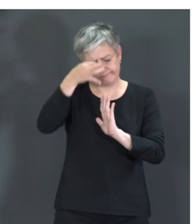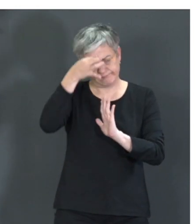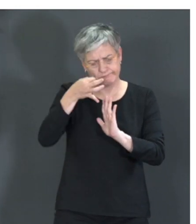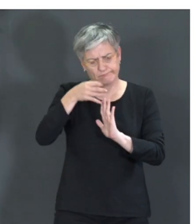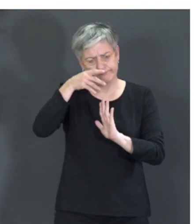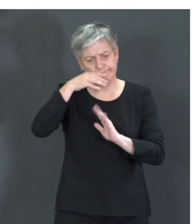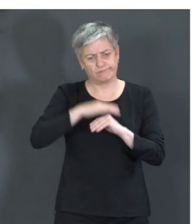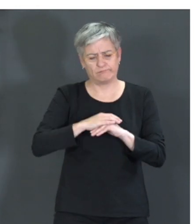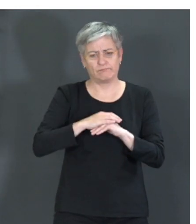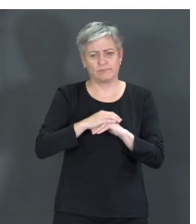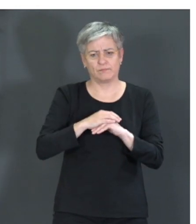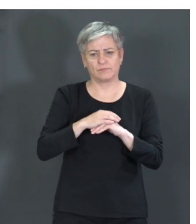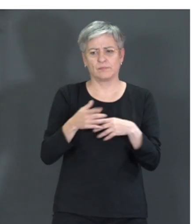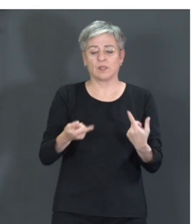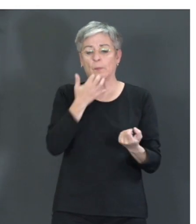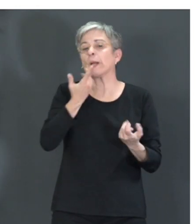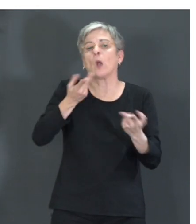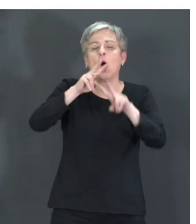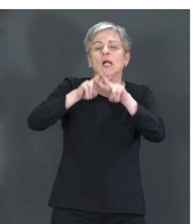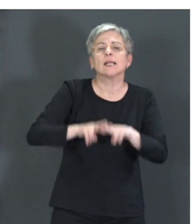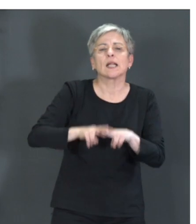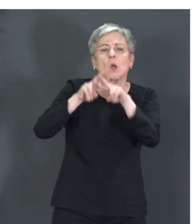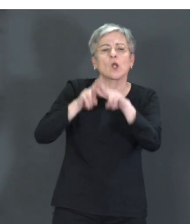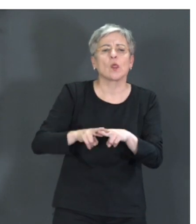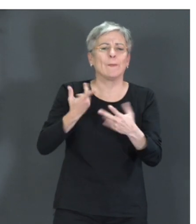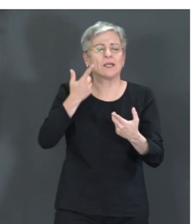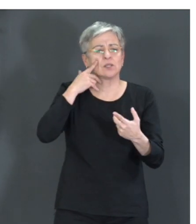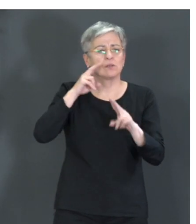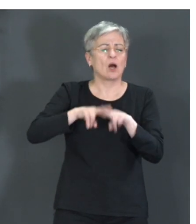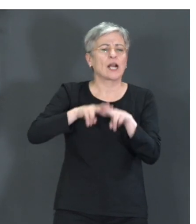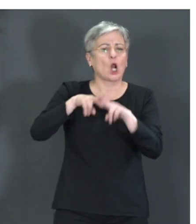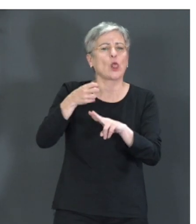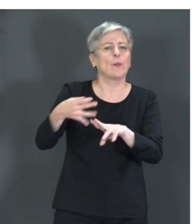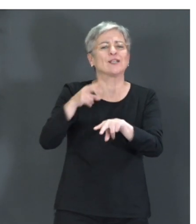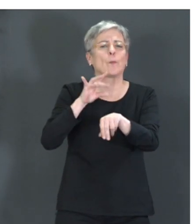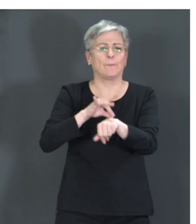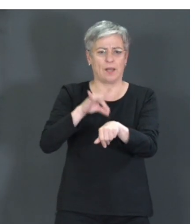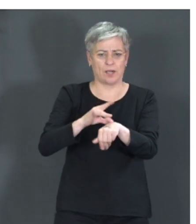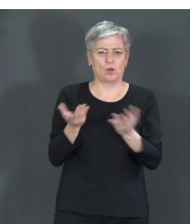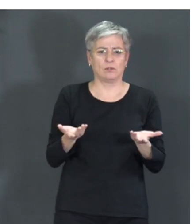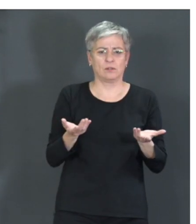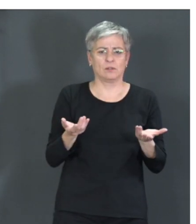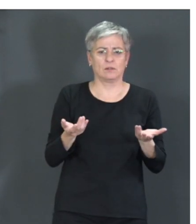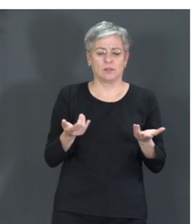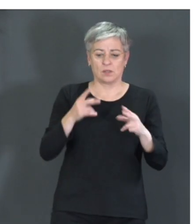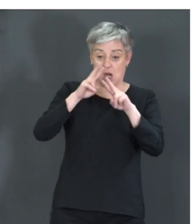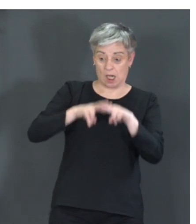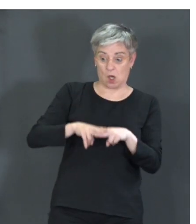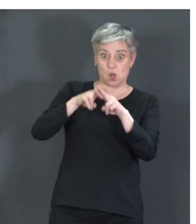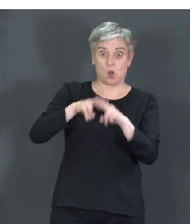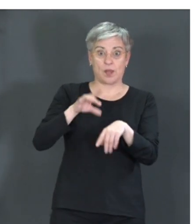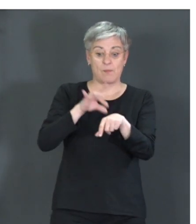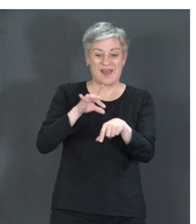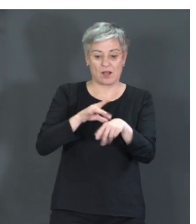del reconocimiento médico, de la vigilancia de la salud, ¿no? Lo que se pretende es que el reconocimiento médico